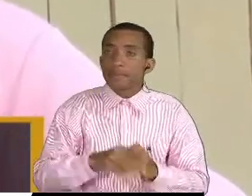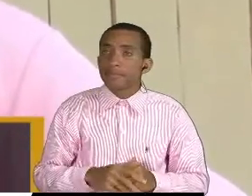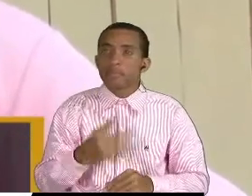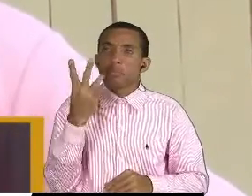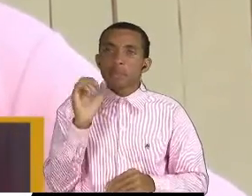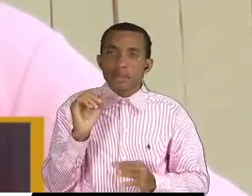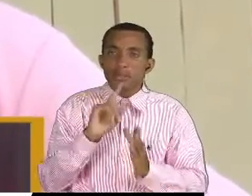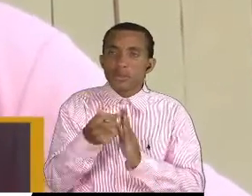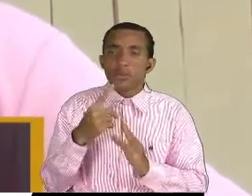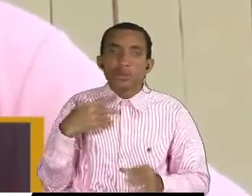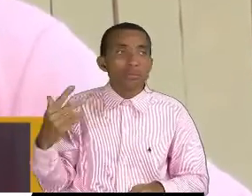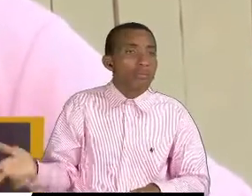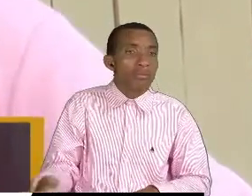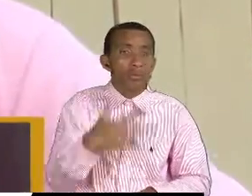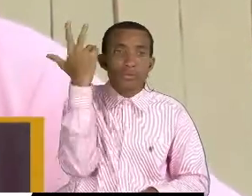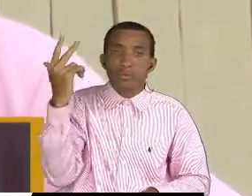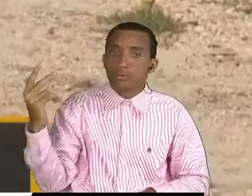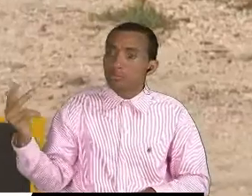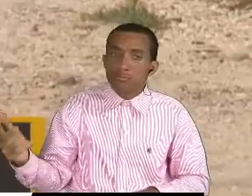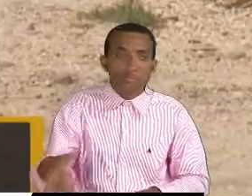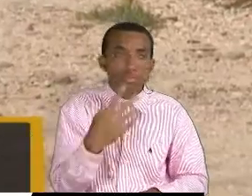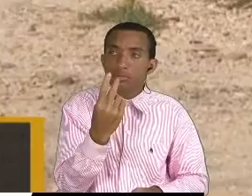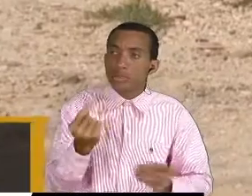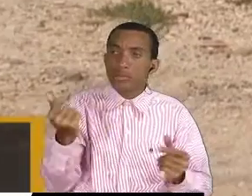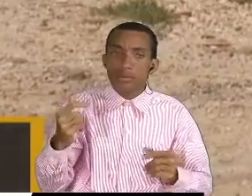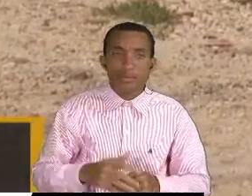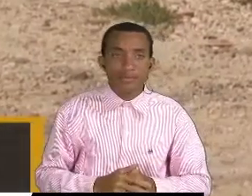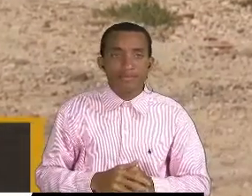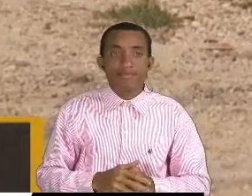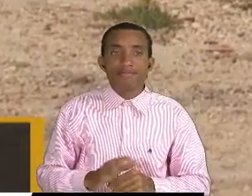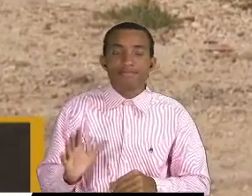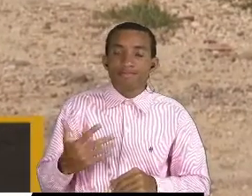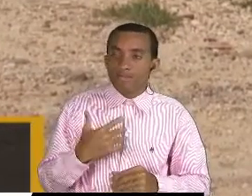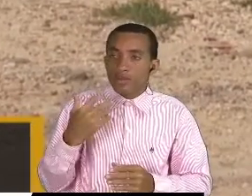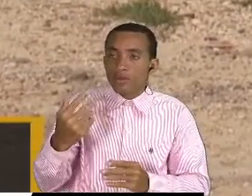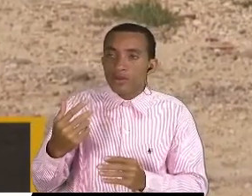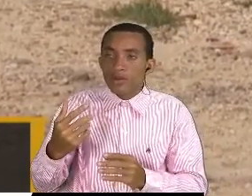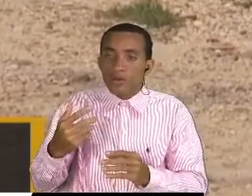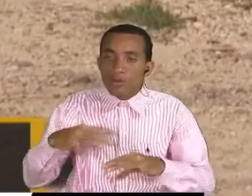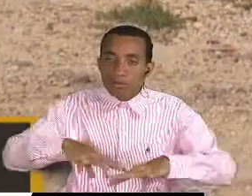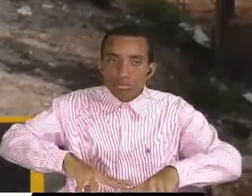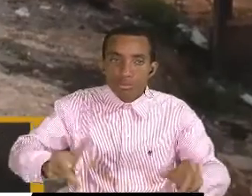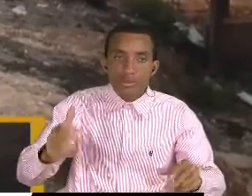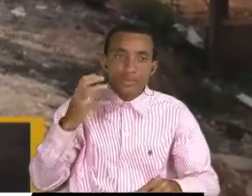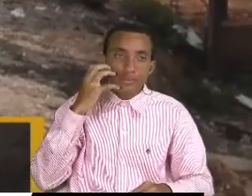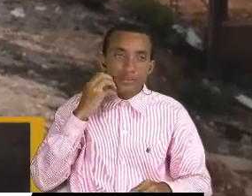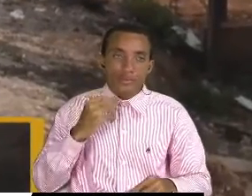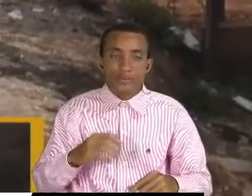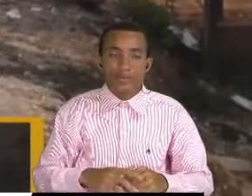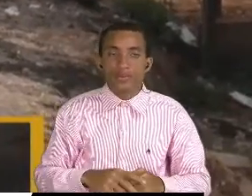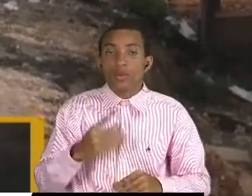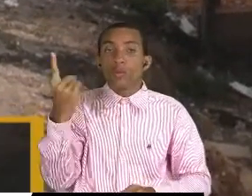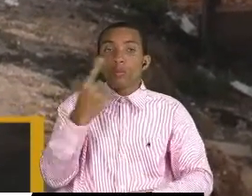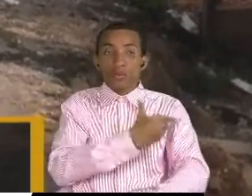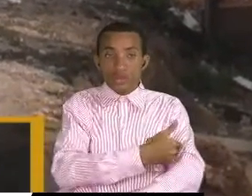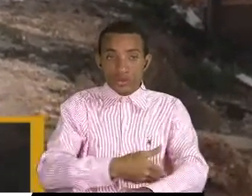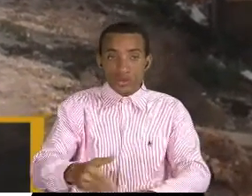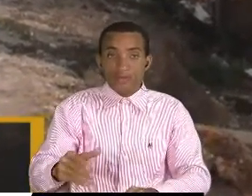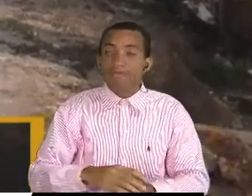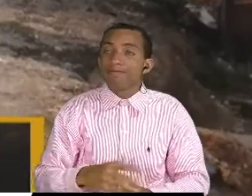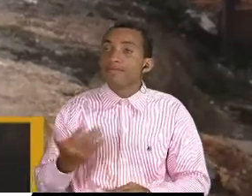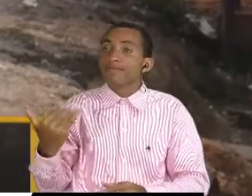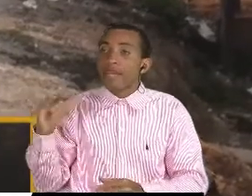minutos, cada media hora, cada una hora pasan por ahí. Los delincuentes de los gota a gota se habrían llevado, aparte de la moto, $1,000,000 en cobros que ya